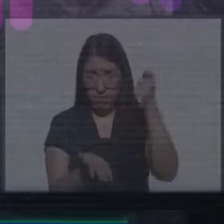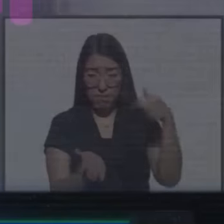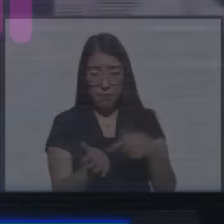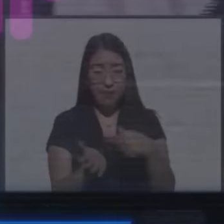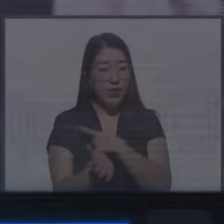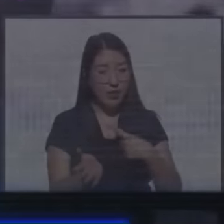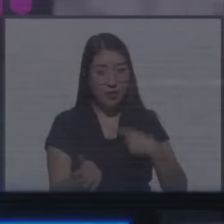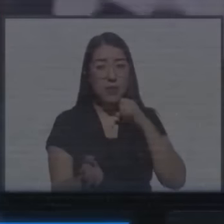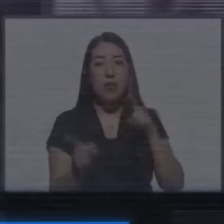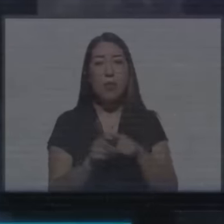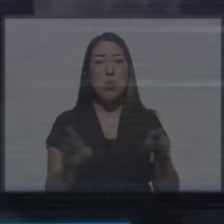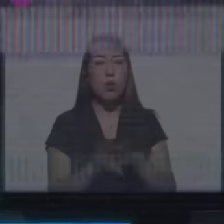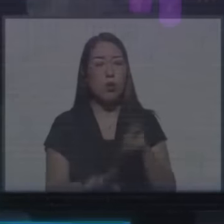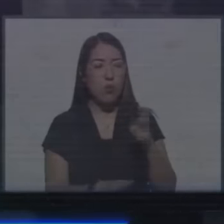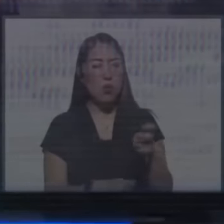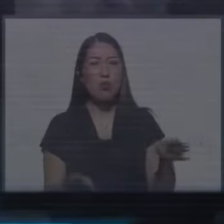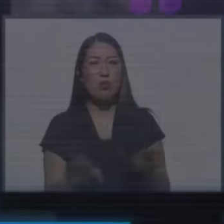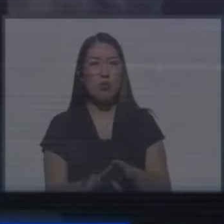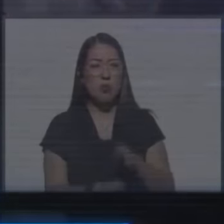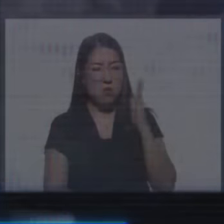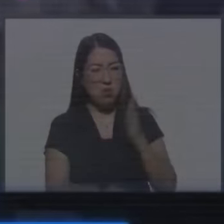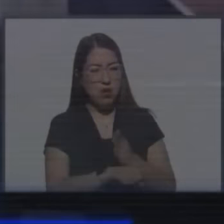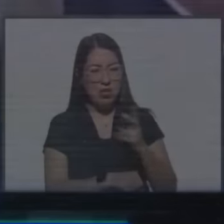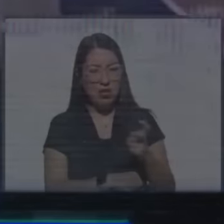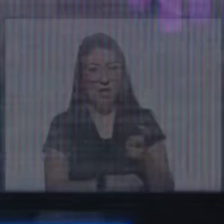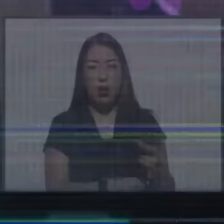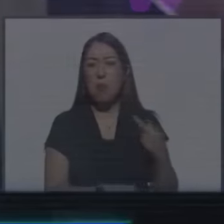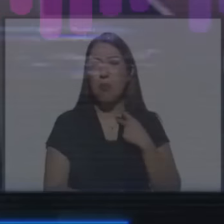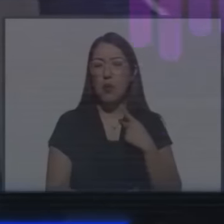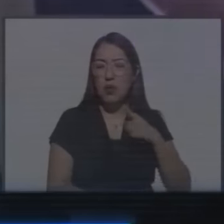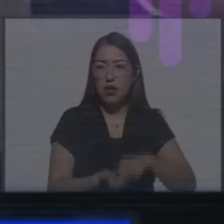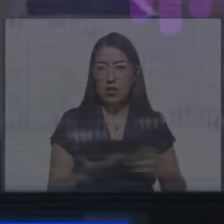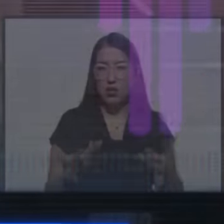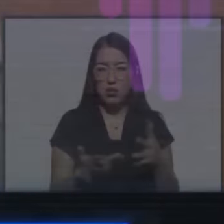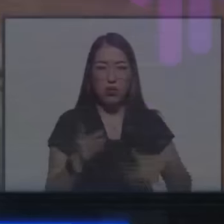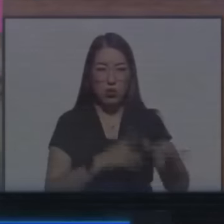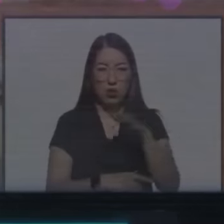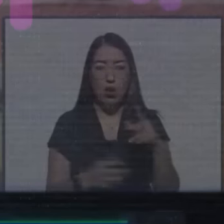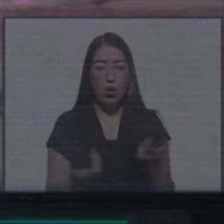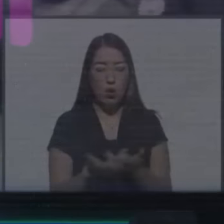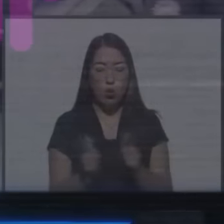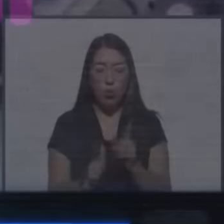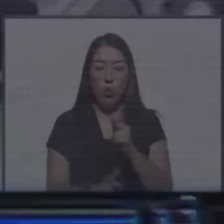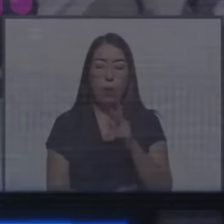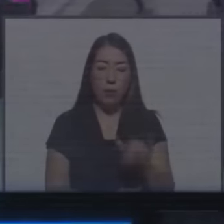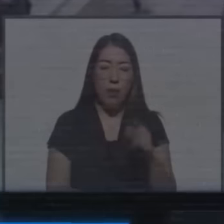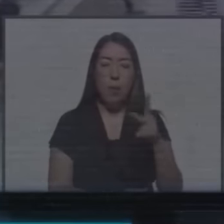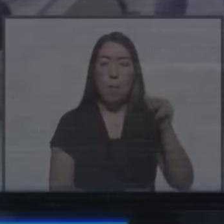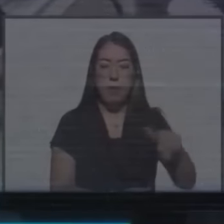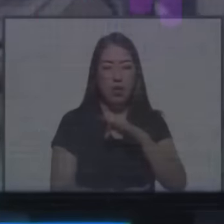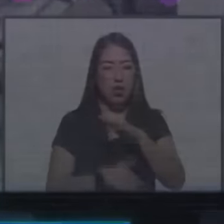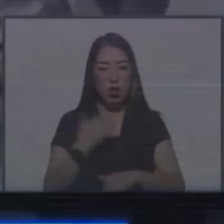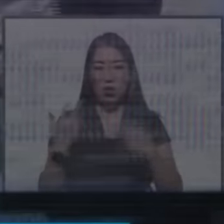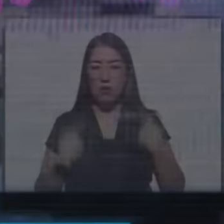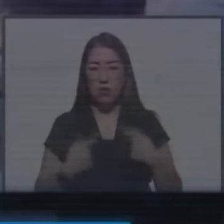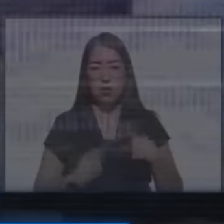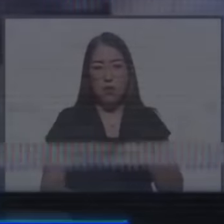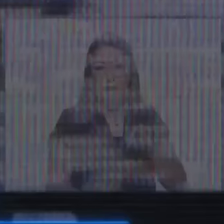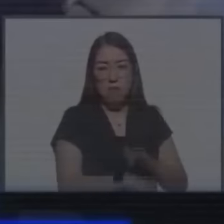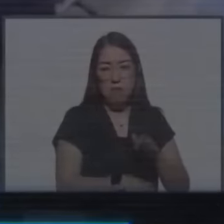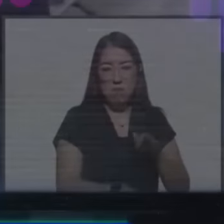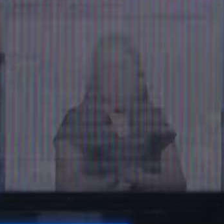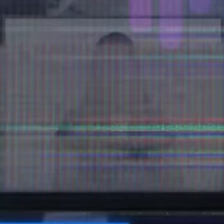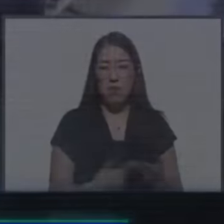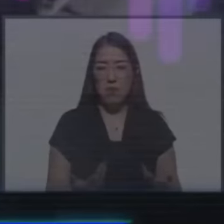en esa sentencia debe ir la condena para un sistema que crea político y de gobierno que crearon el PRI y el PAN. Todo mundo lo protegió. Todo mundo hizo de